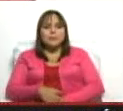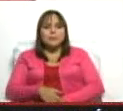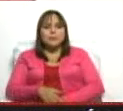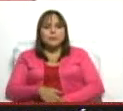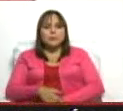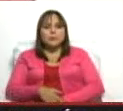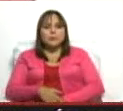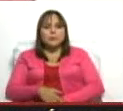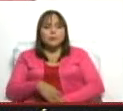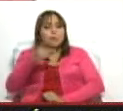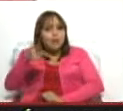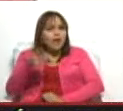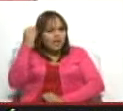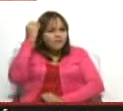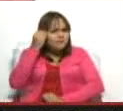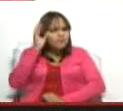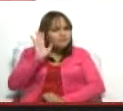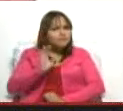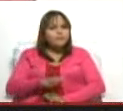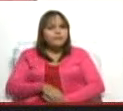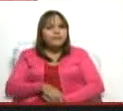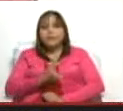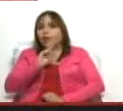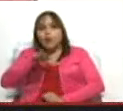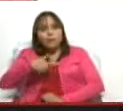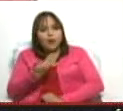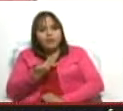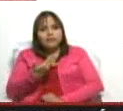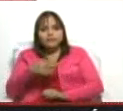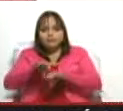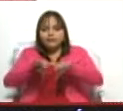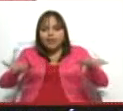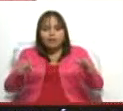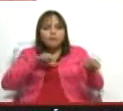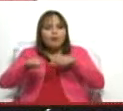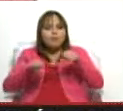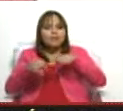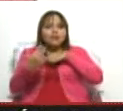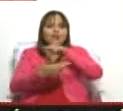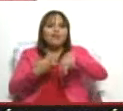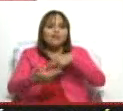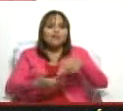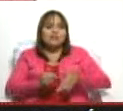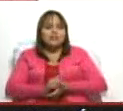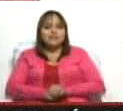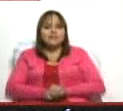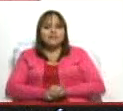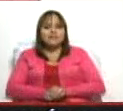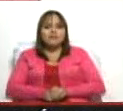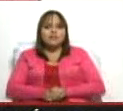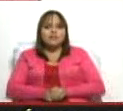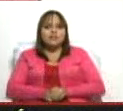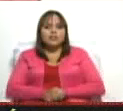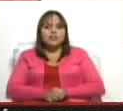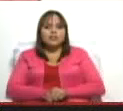Debería llamarle la atención eso. No han podido dividir el movimiento revolucionario. Y el que se va se